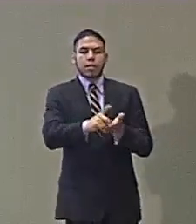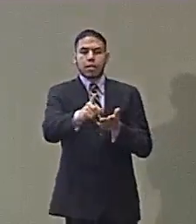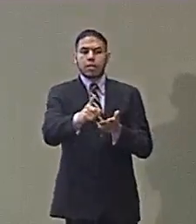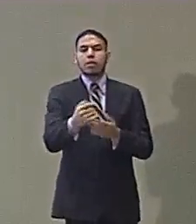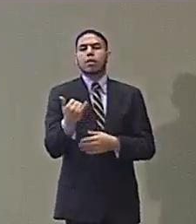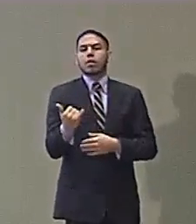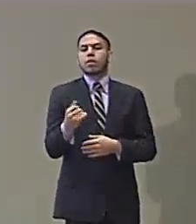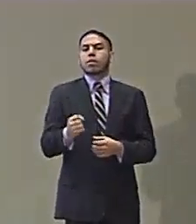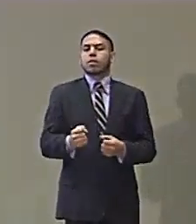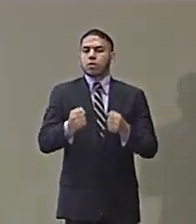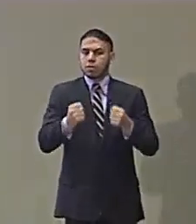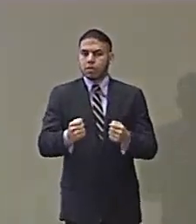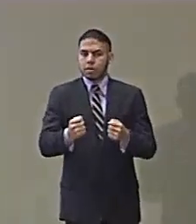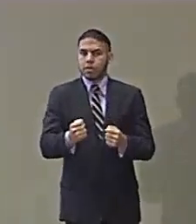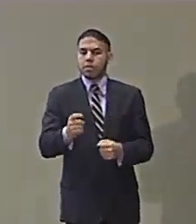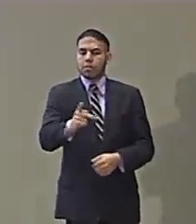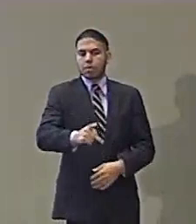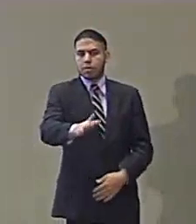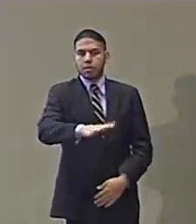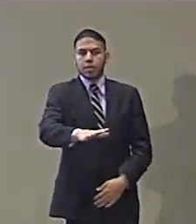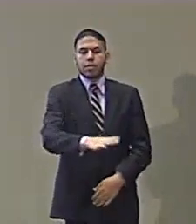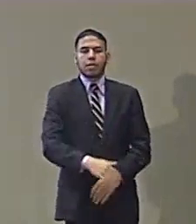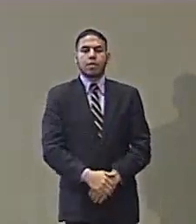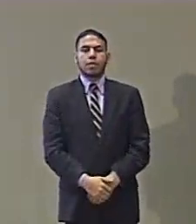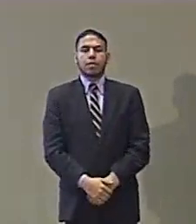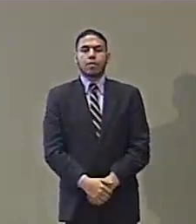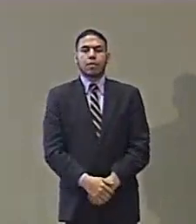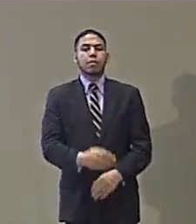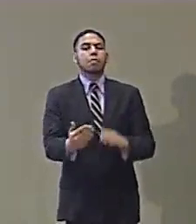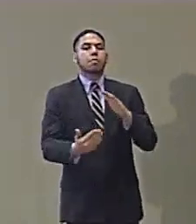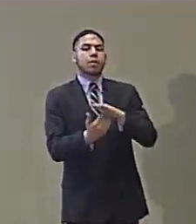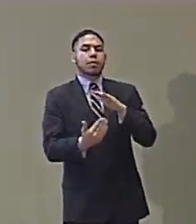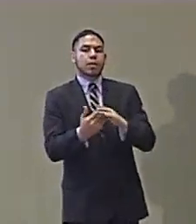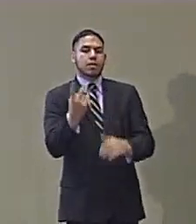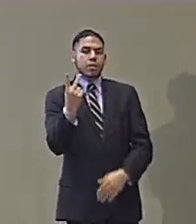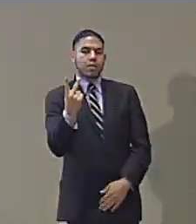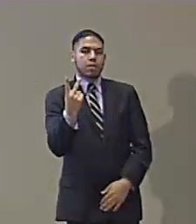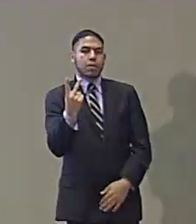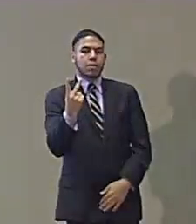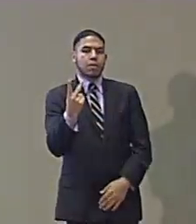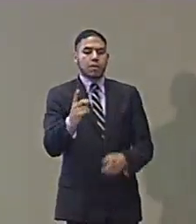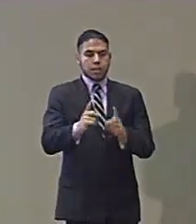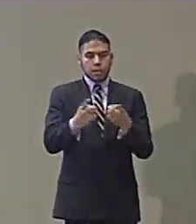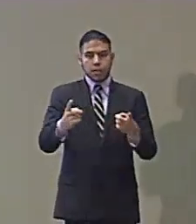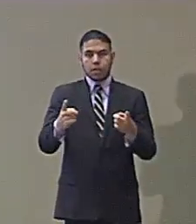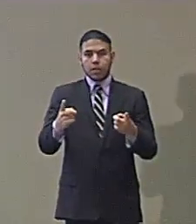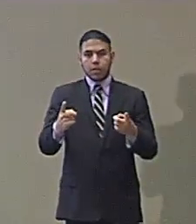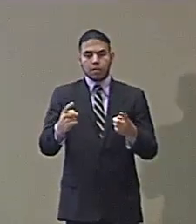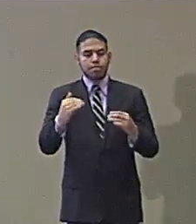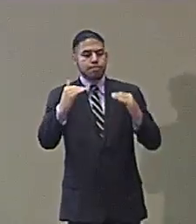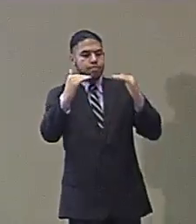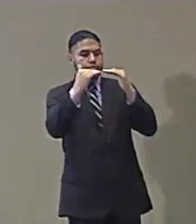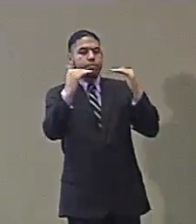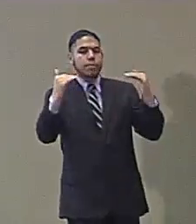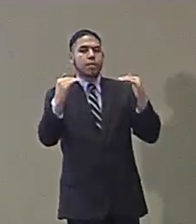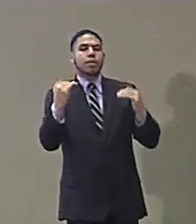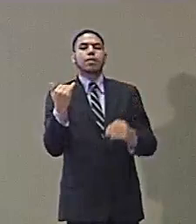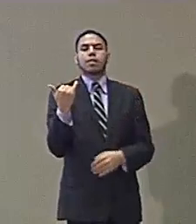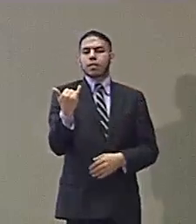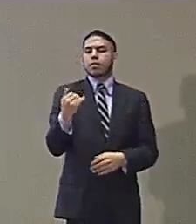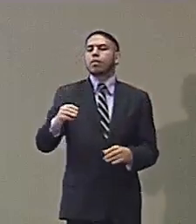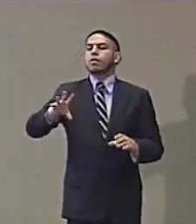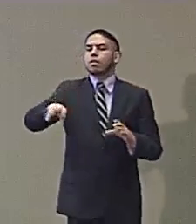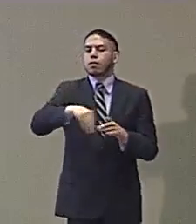pública para el desarrollo turístico mesa 2 desarrollo turístico equitativo e incluyente mesa 3